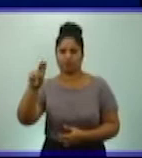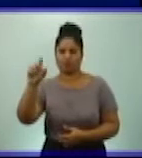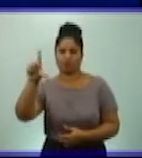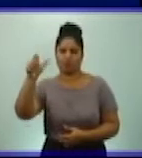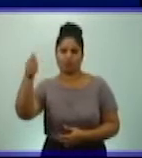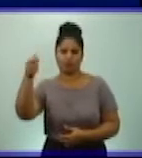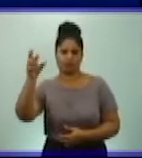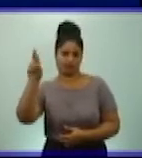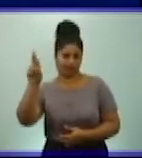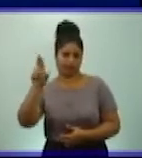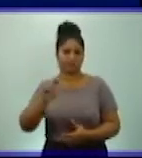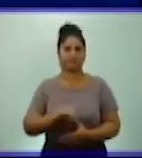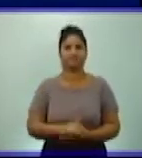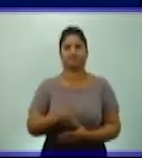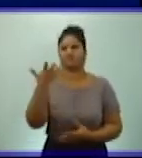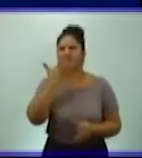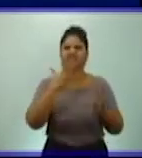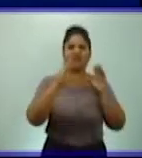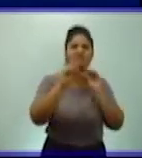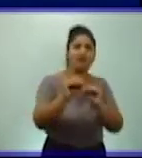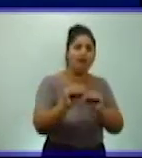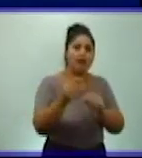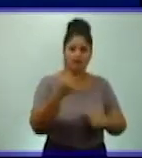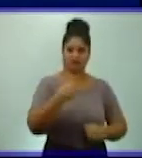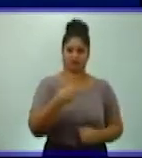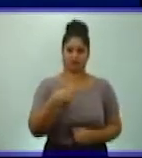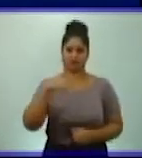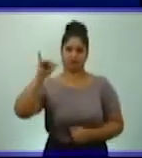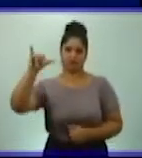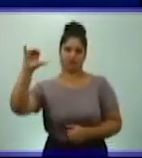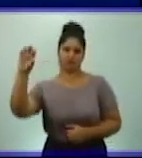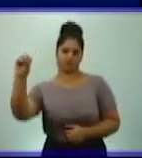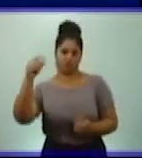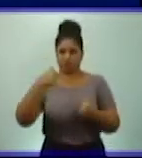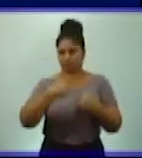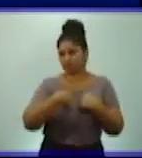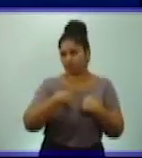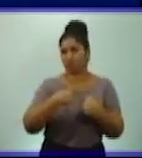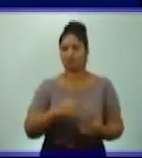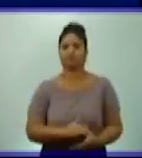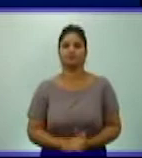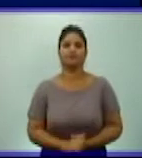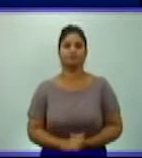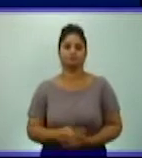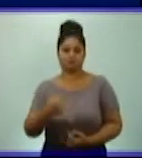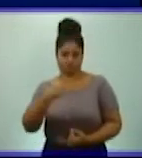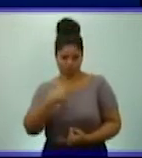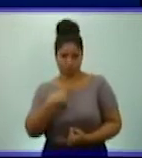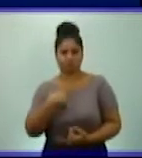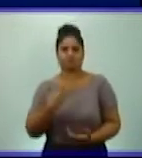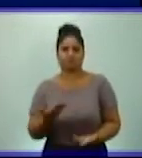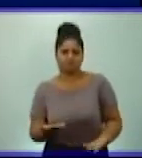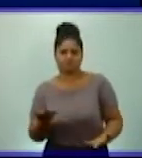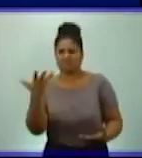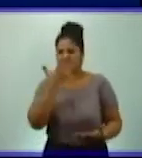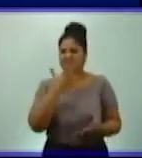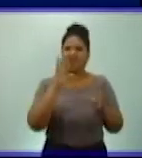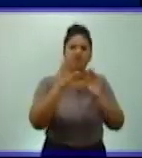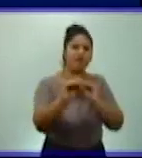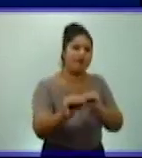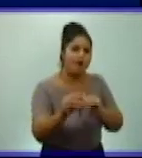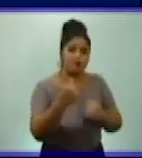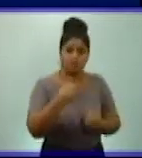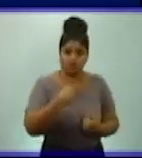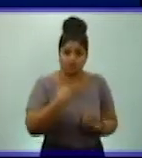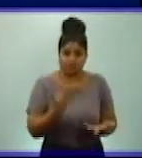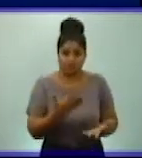¿verdad? Entonces, ¿a quién se está dirigiendo? Fíjense que dice cuando te hablaba yo, te